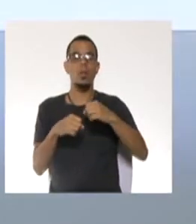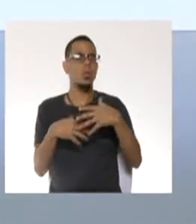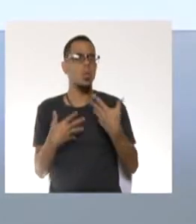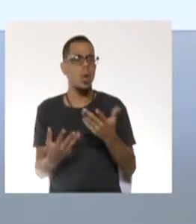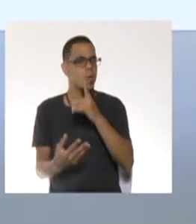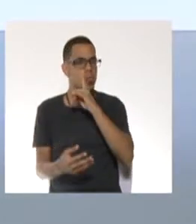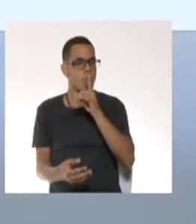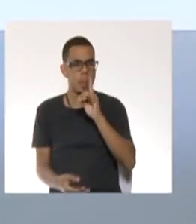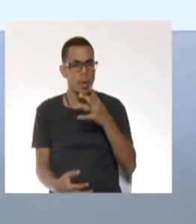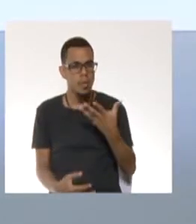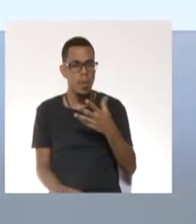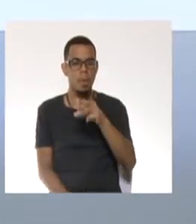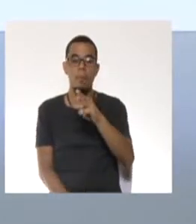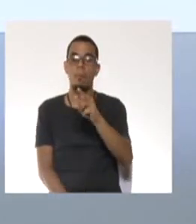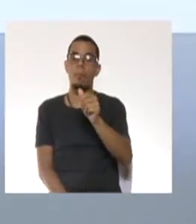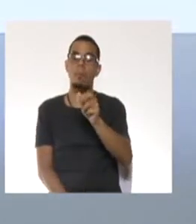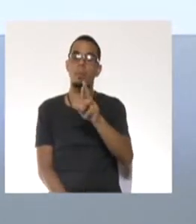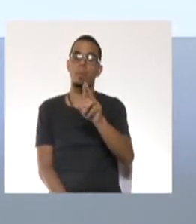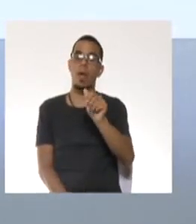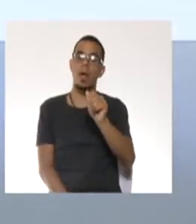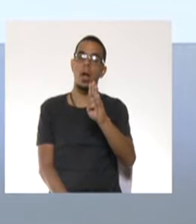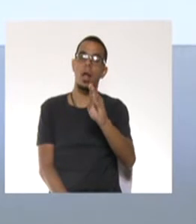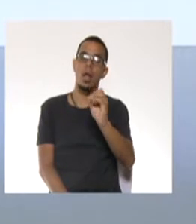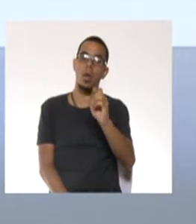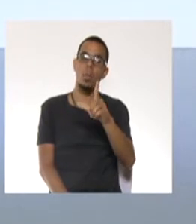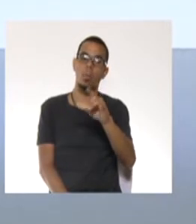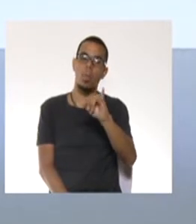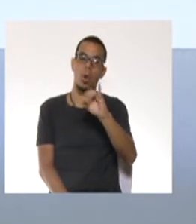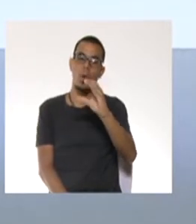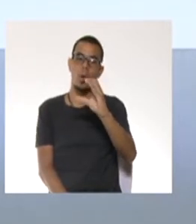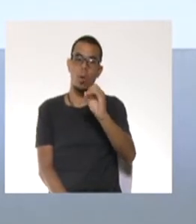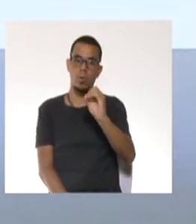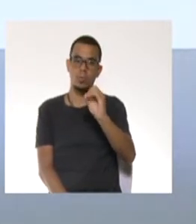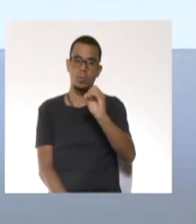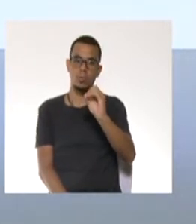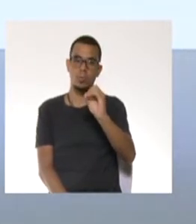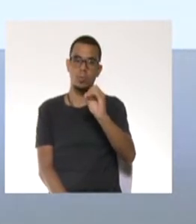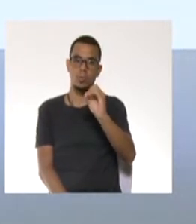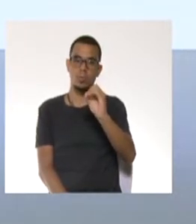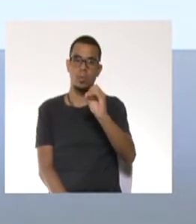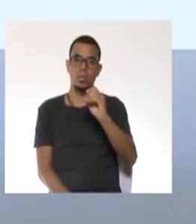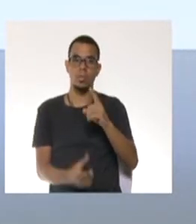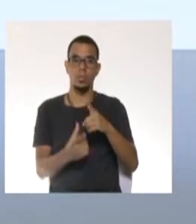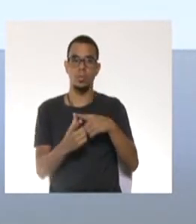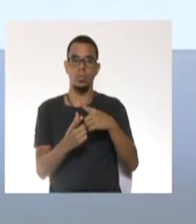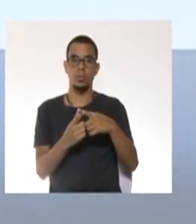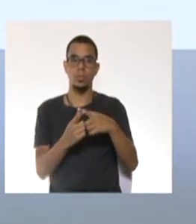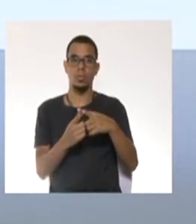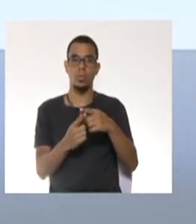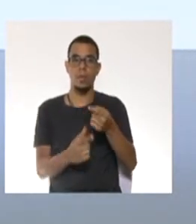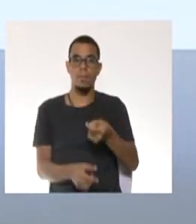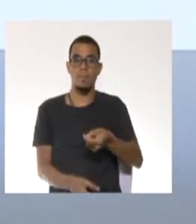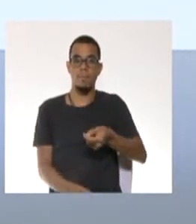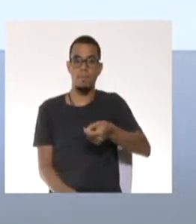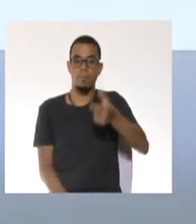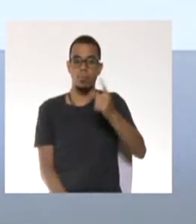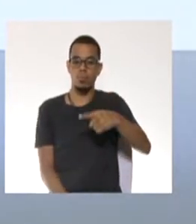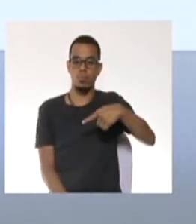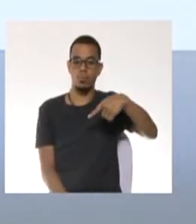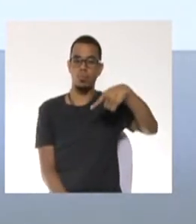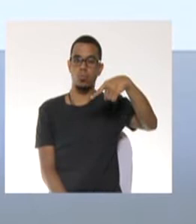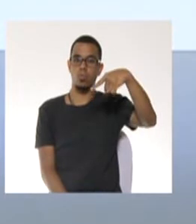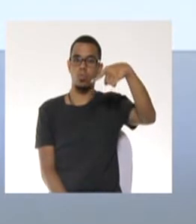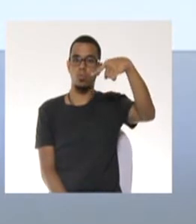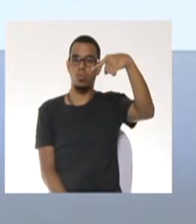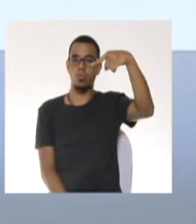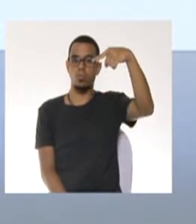es decir, la velocidad. Cuando hizo la cobertura acá, la moneda, el objeto acá, su velocidad inicial fue igual